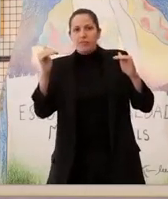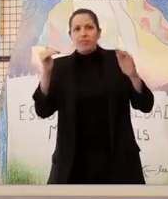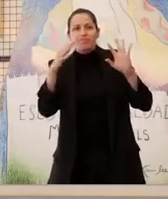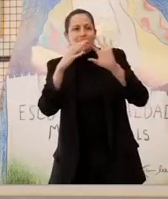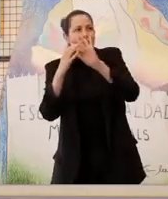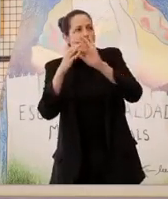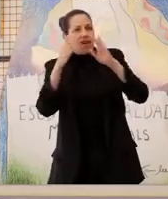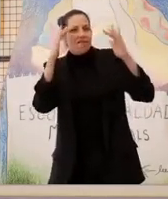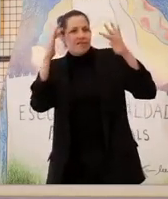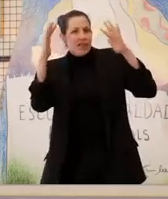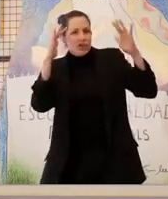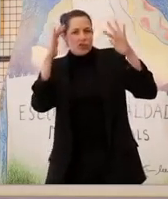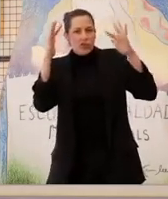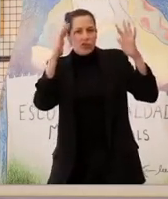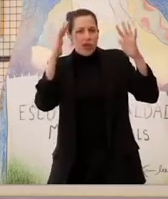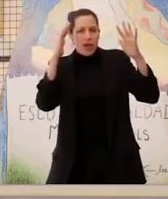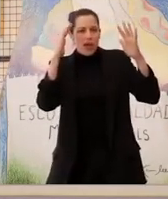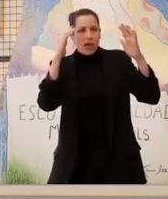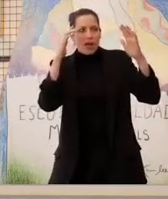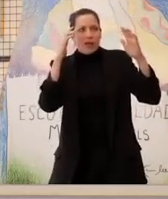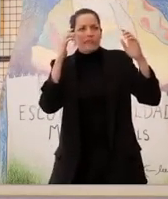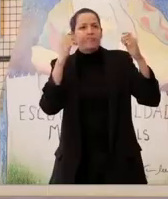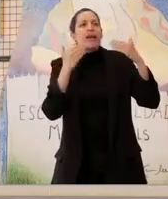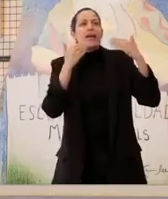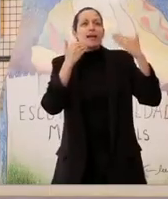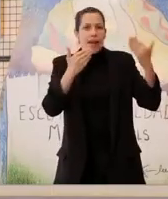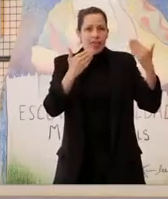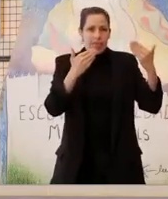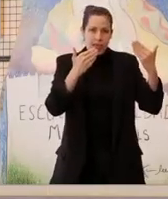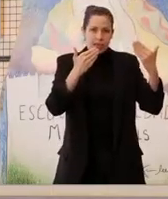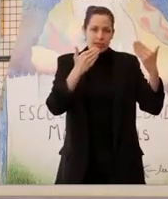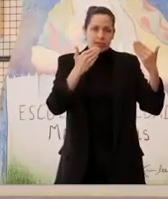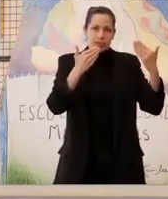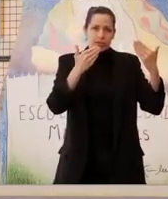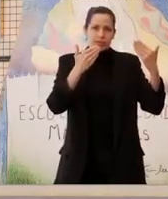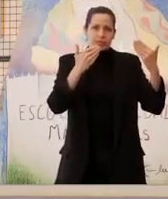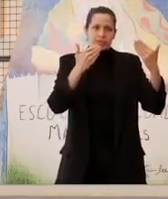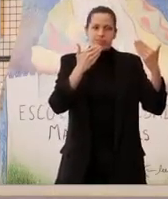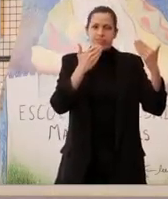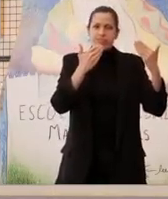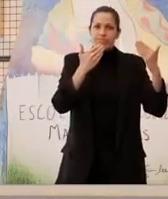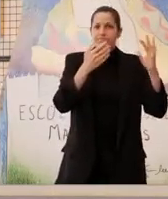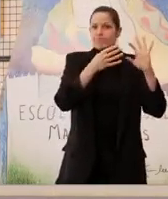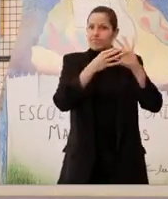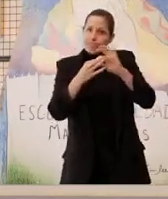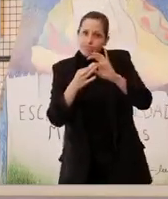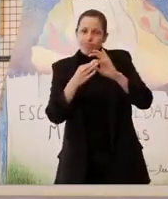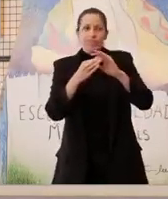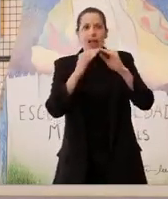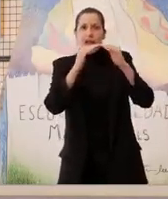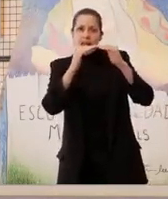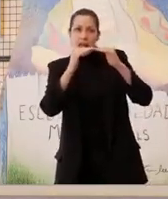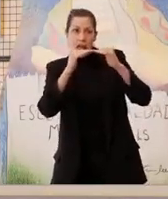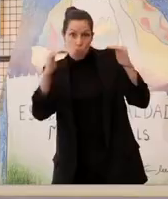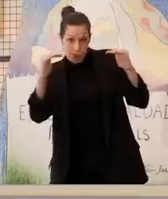desde la diferencia así lo hizo silviana gasinski sobre la igualdad así lo hizo françoispar